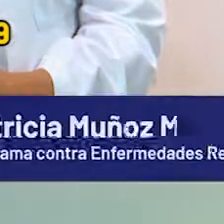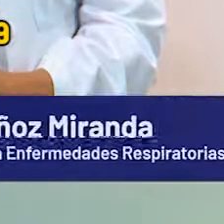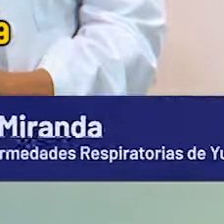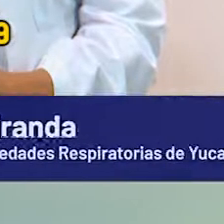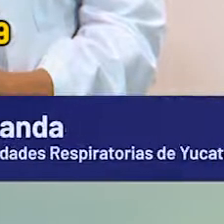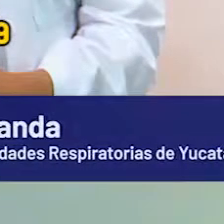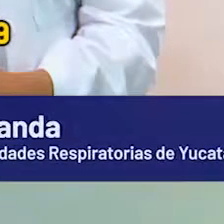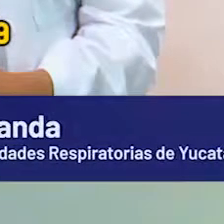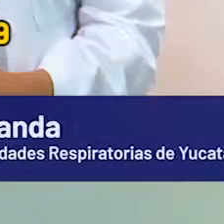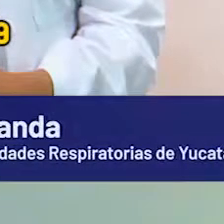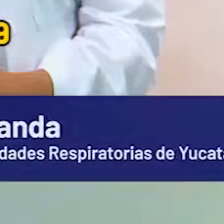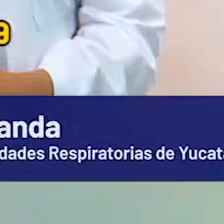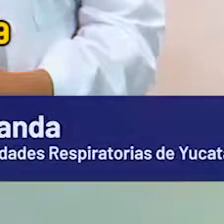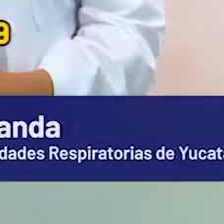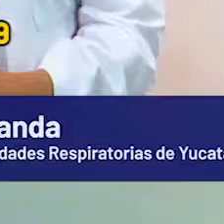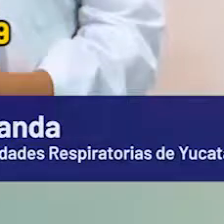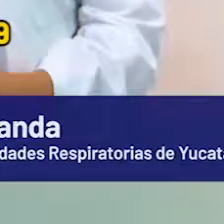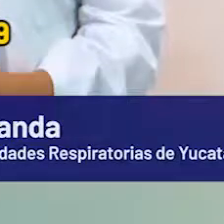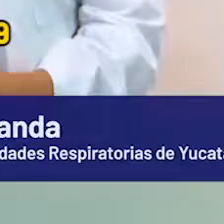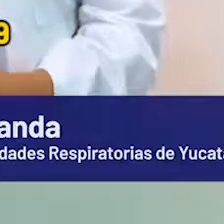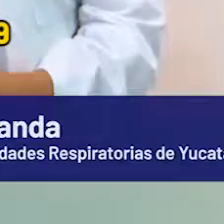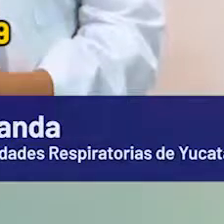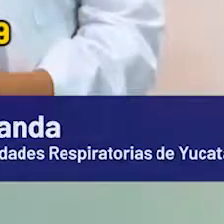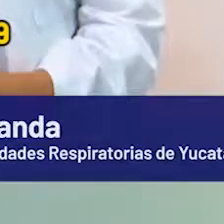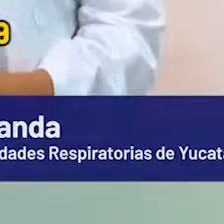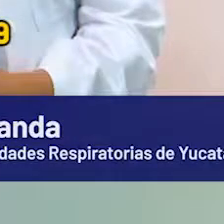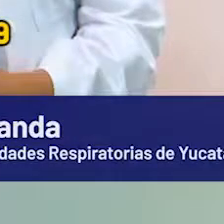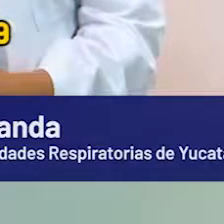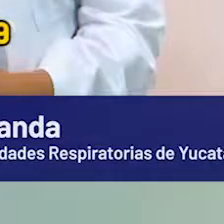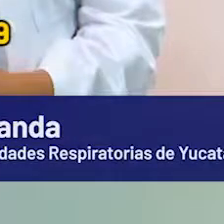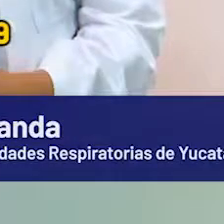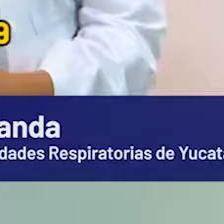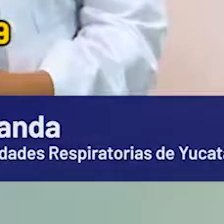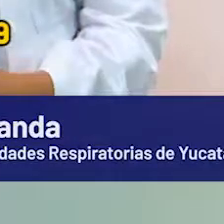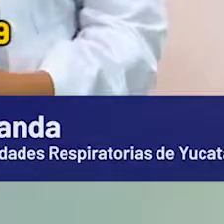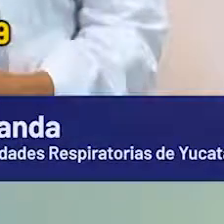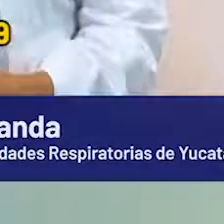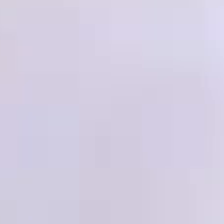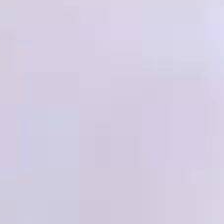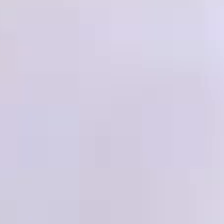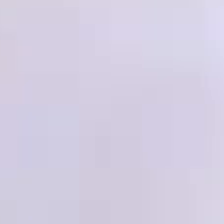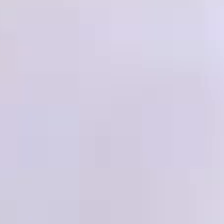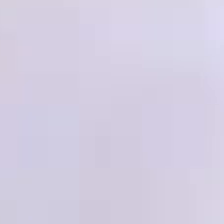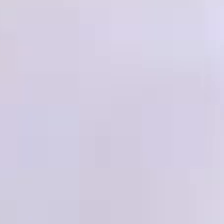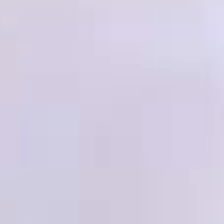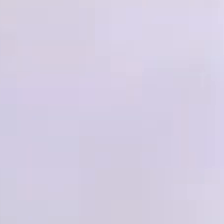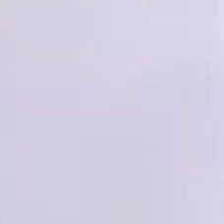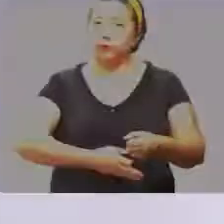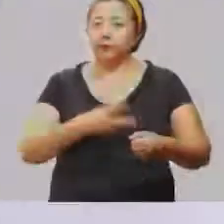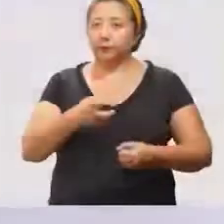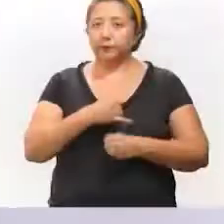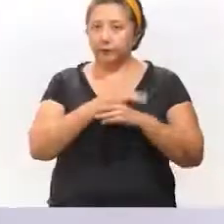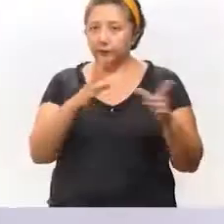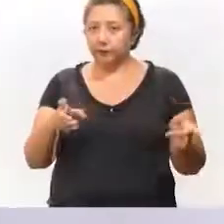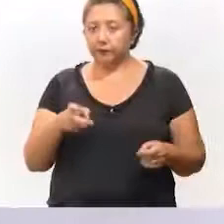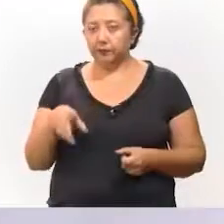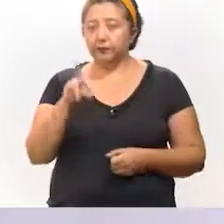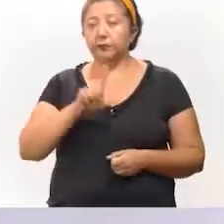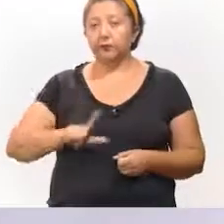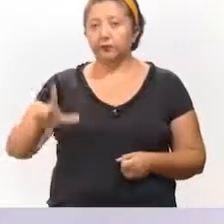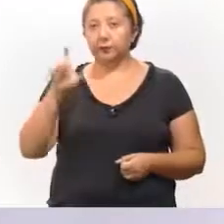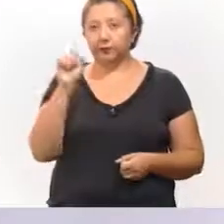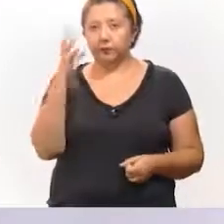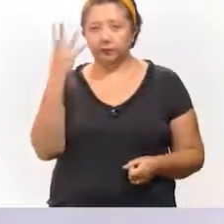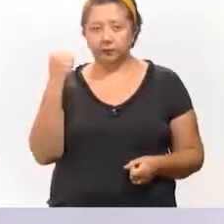Buenas tardes. Nos permitimos dar el informe diario relacionado con el COVID-19. Adelante, doctora. Gracias, doctora. Buenas tardes. Este es el parte médico de este